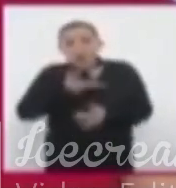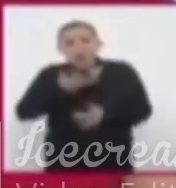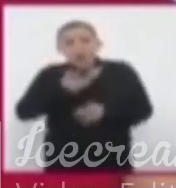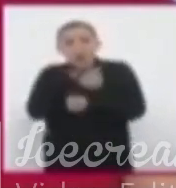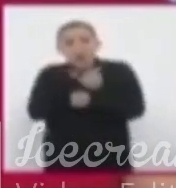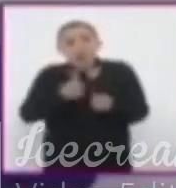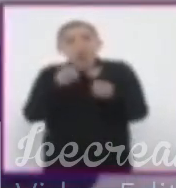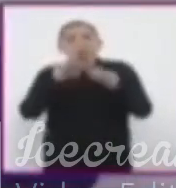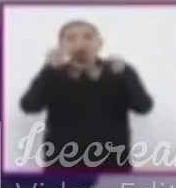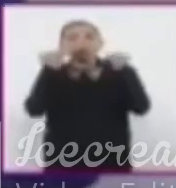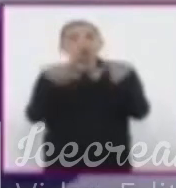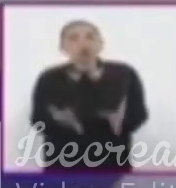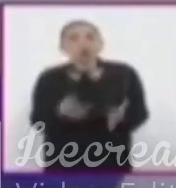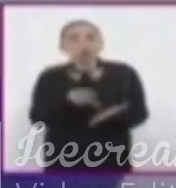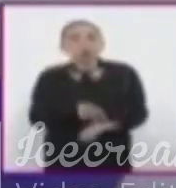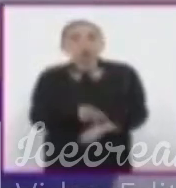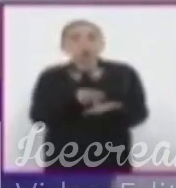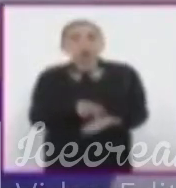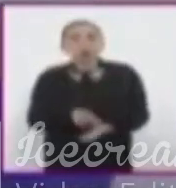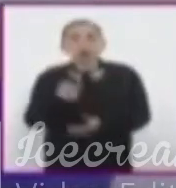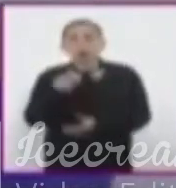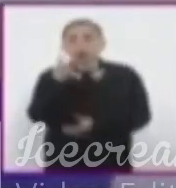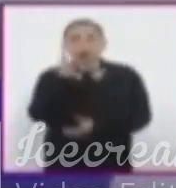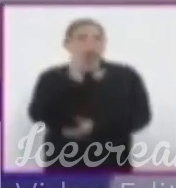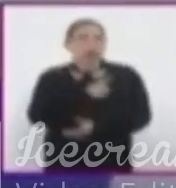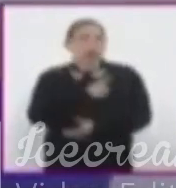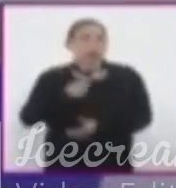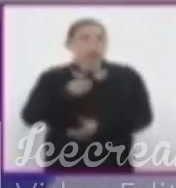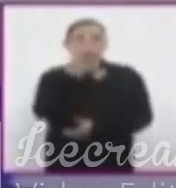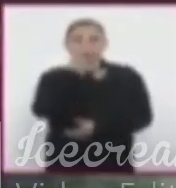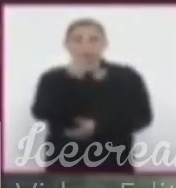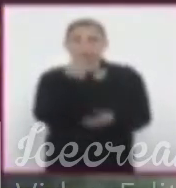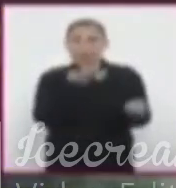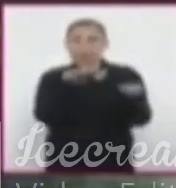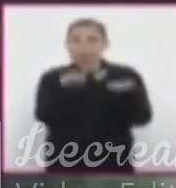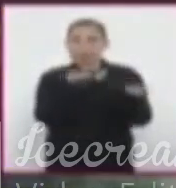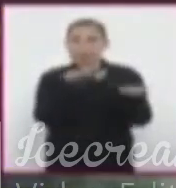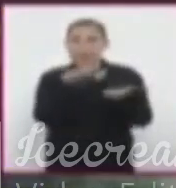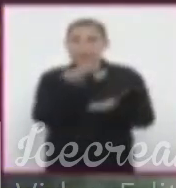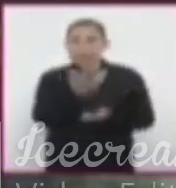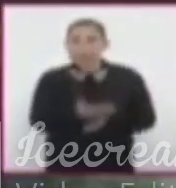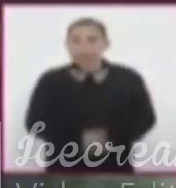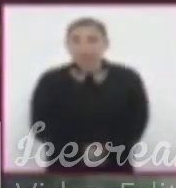o sobrepeso. Sí, por eso hay que procurar comer sano y hacer ejercicio.